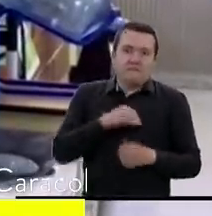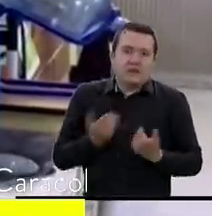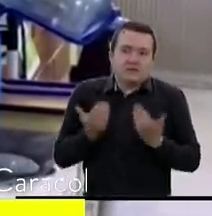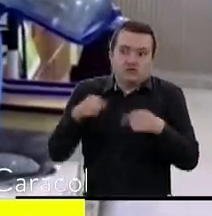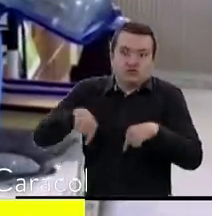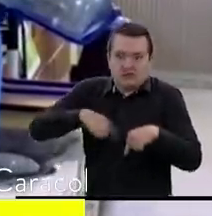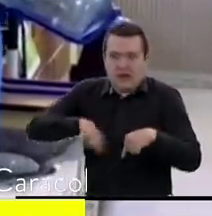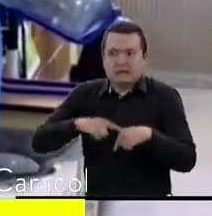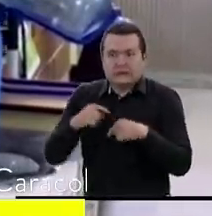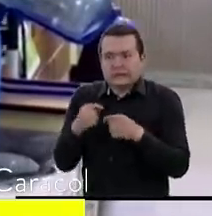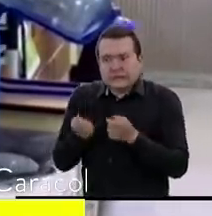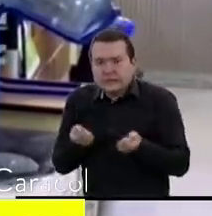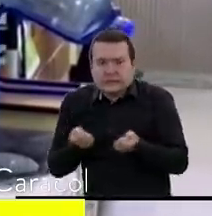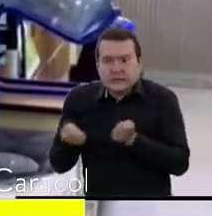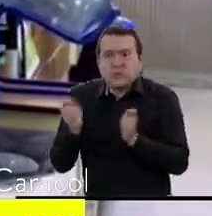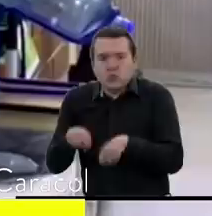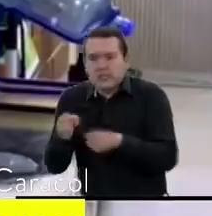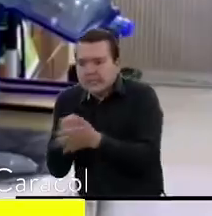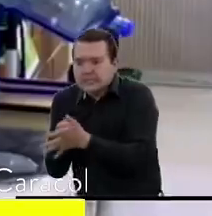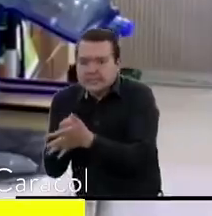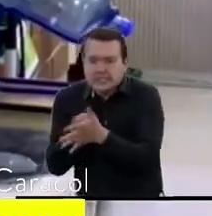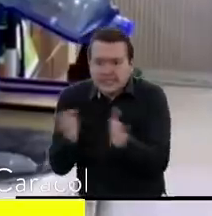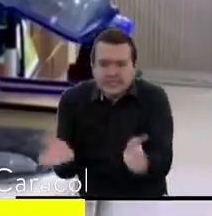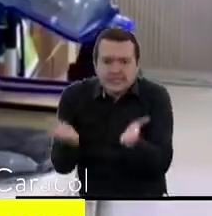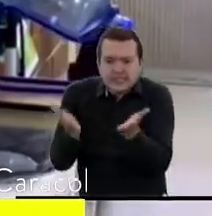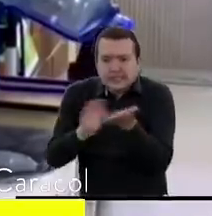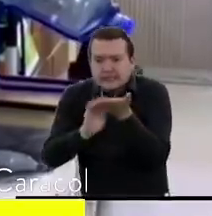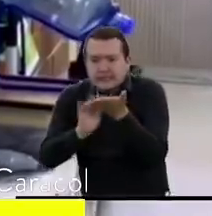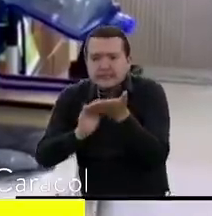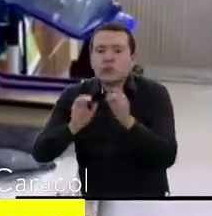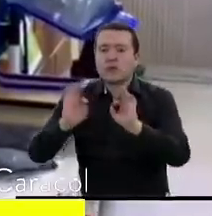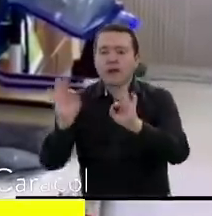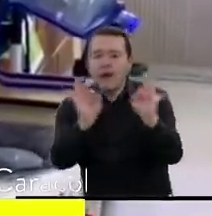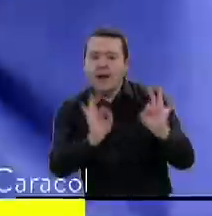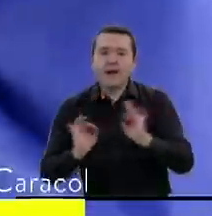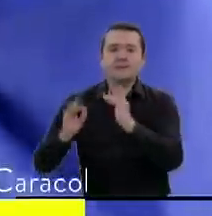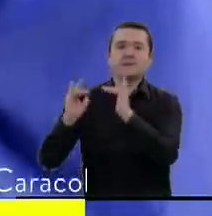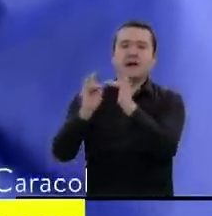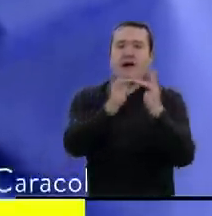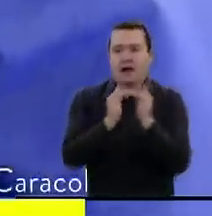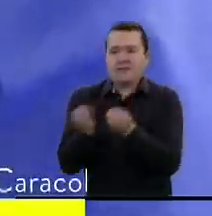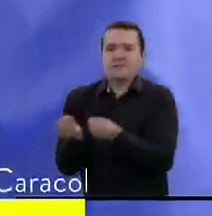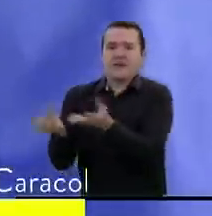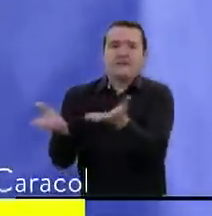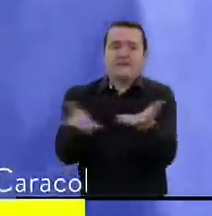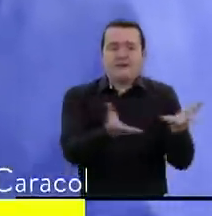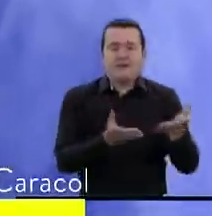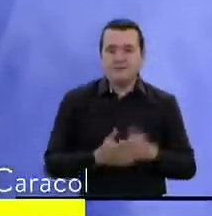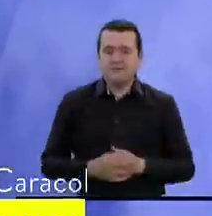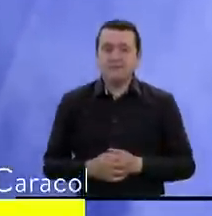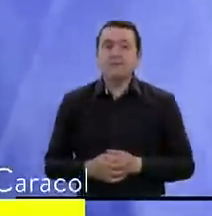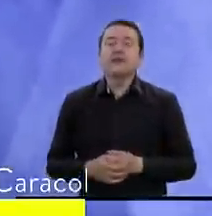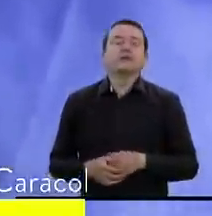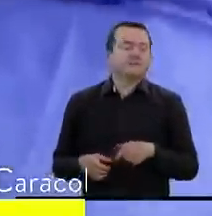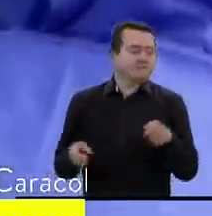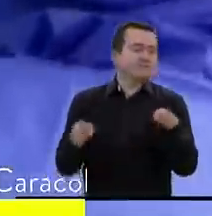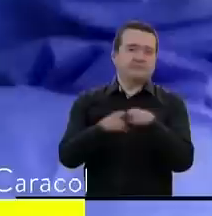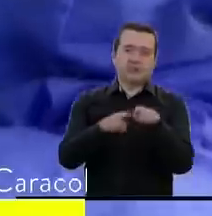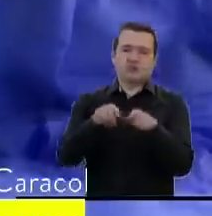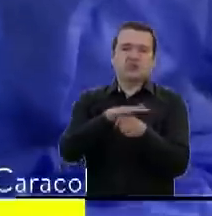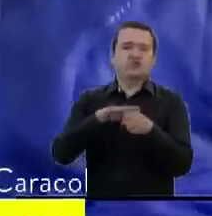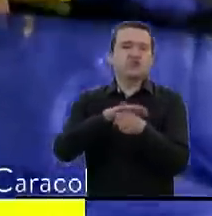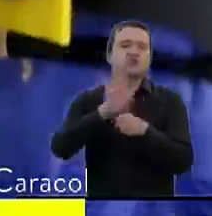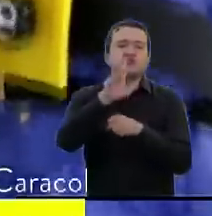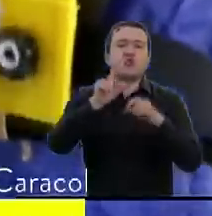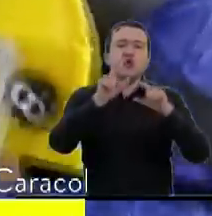podamos poder ofrecer nuestras camas y nuestro apoyo. En la misma situación está la clínica con subsidio